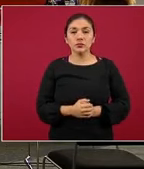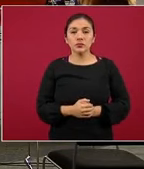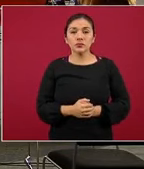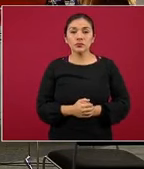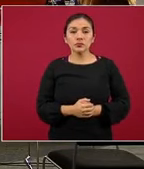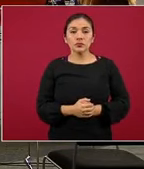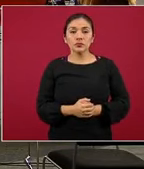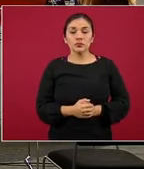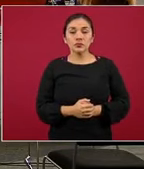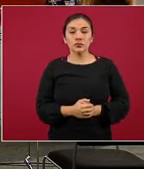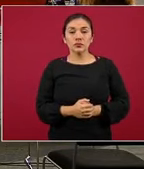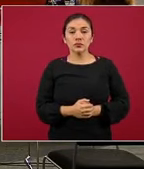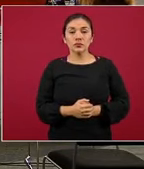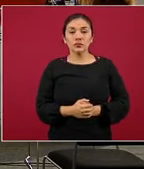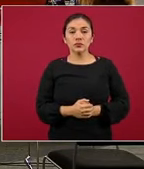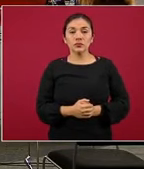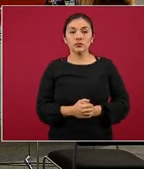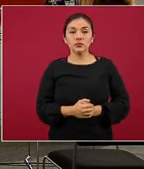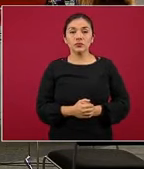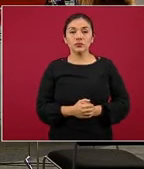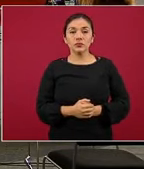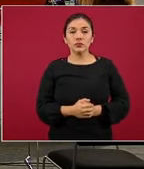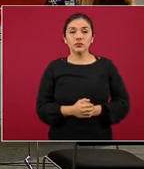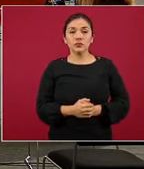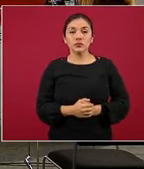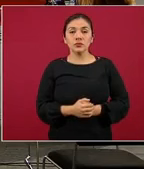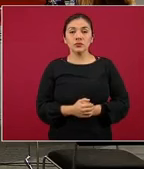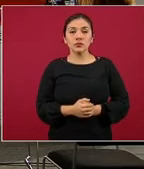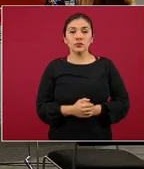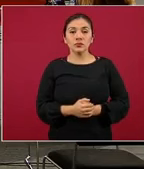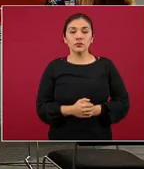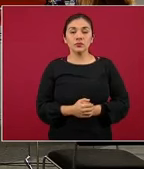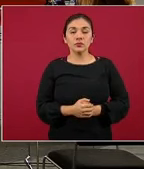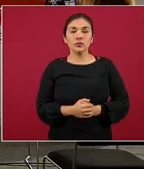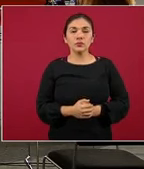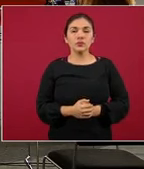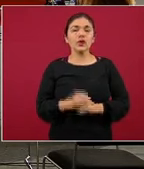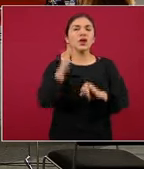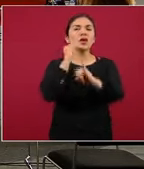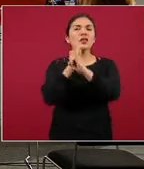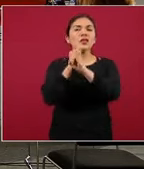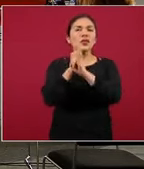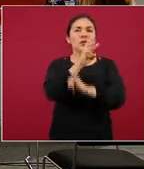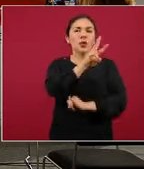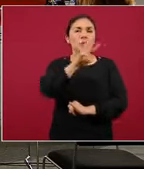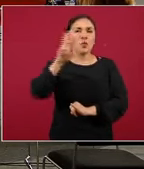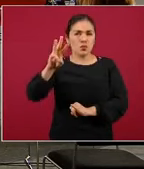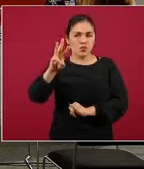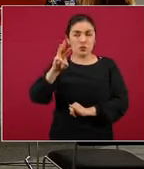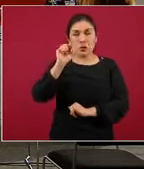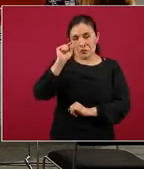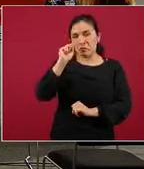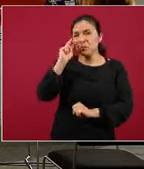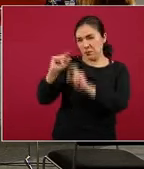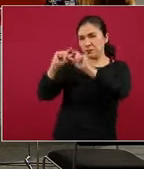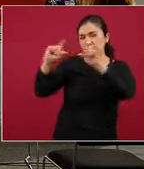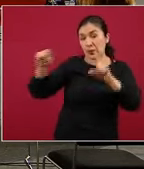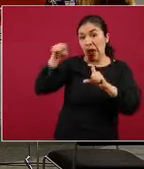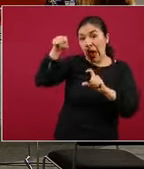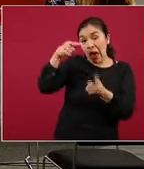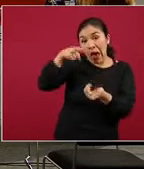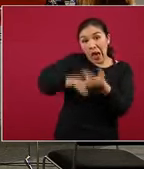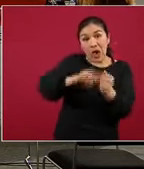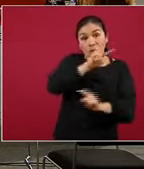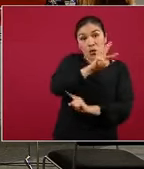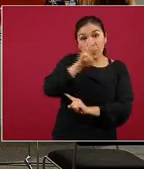esto no, el portal coronavirus. Bueno, mientras lo ponen, el portal